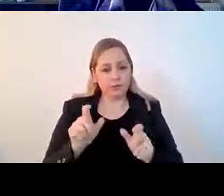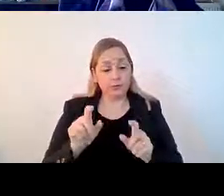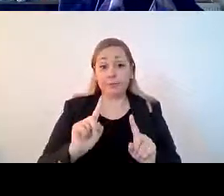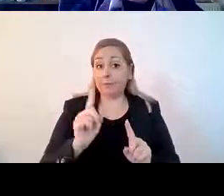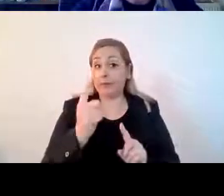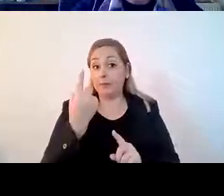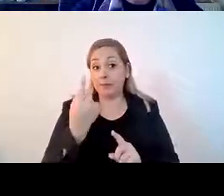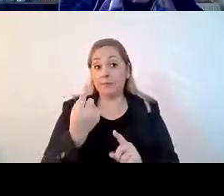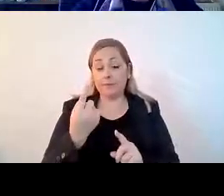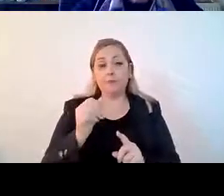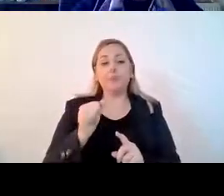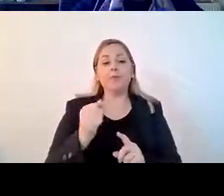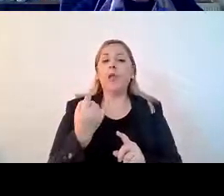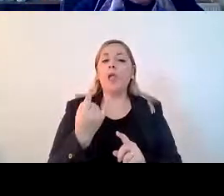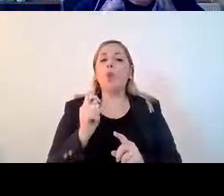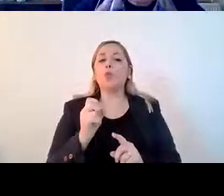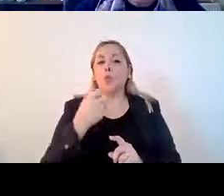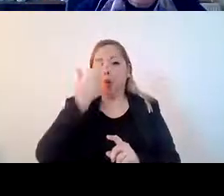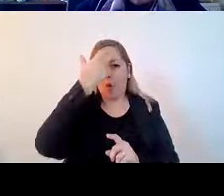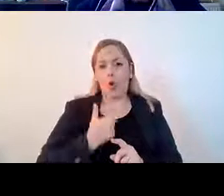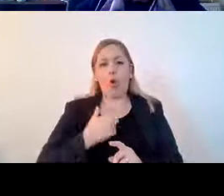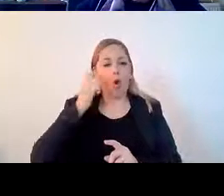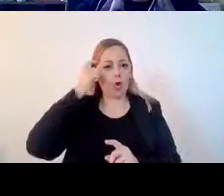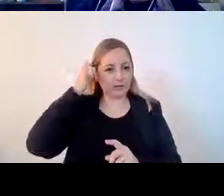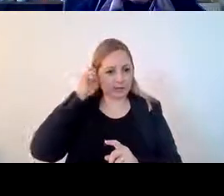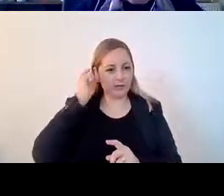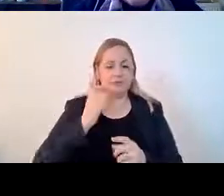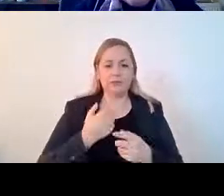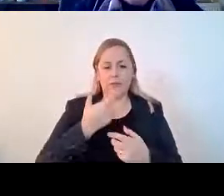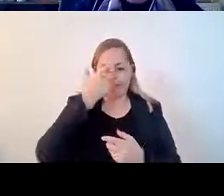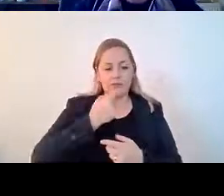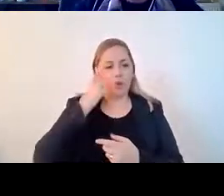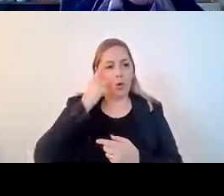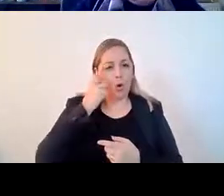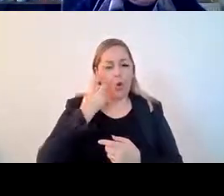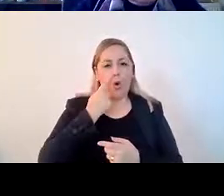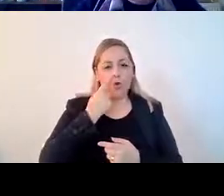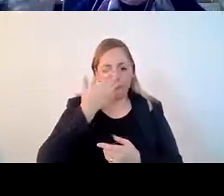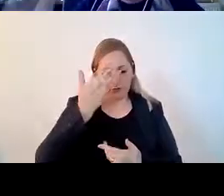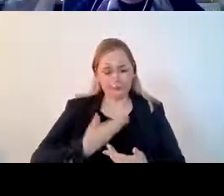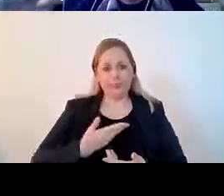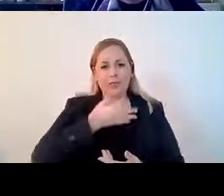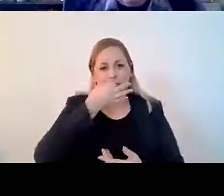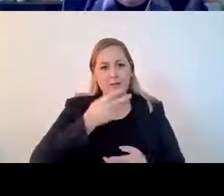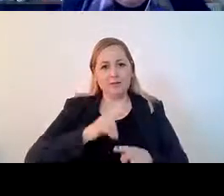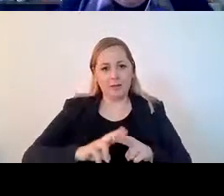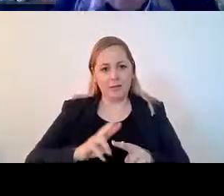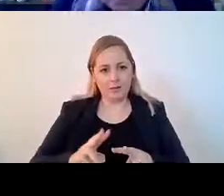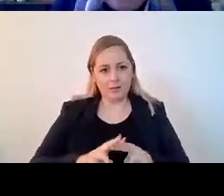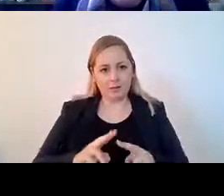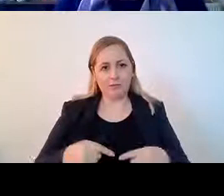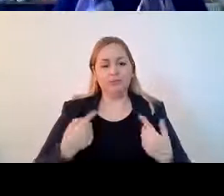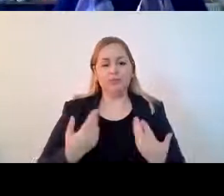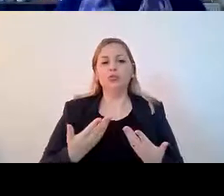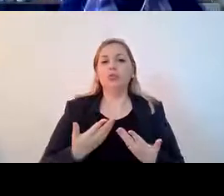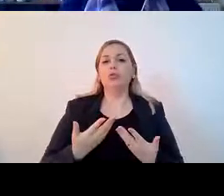la autoconciencia, la capacidad de conocerse a uno mismo y conocer lo que uno piensa, dice y hace. Estamos en el entendido que